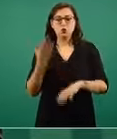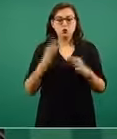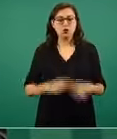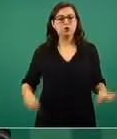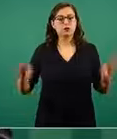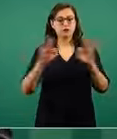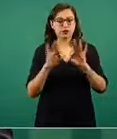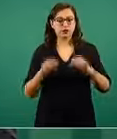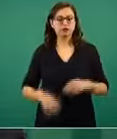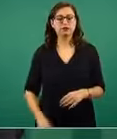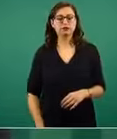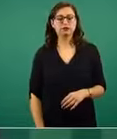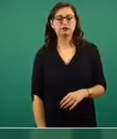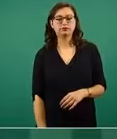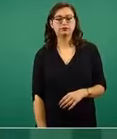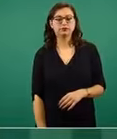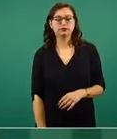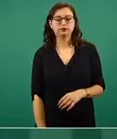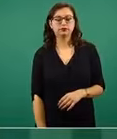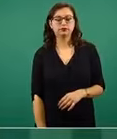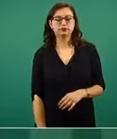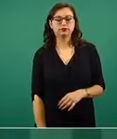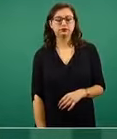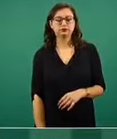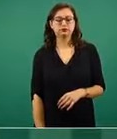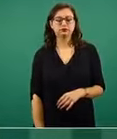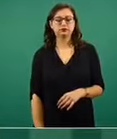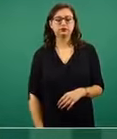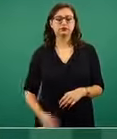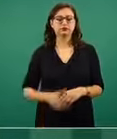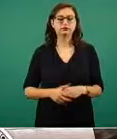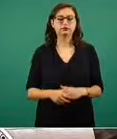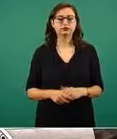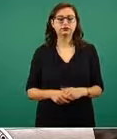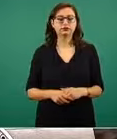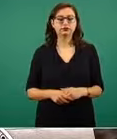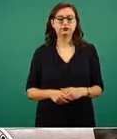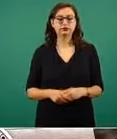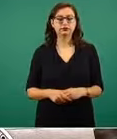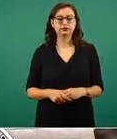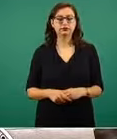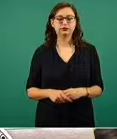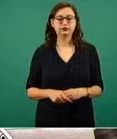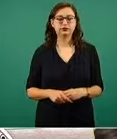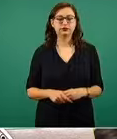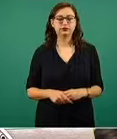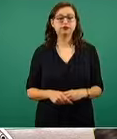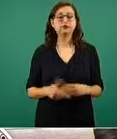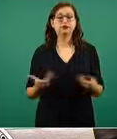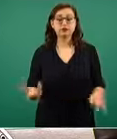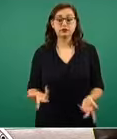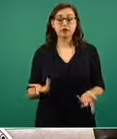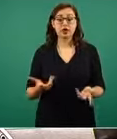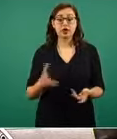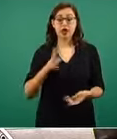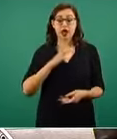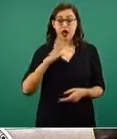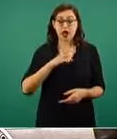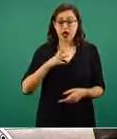Se harán, y ahora lo vamos a ver, se llevarán a cabo 15 eventos, 15